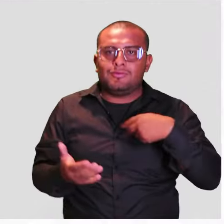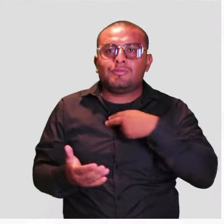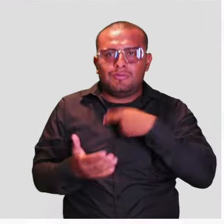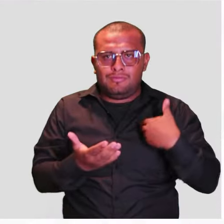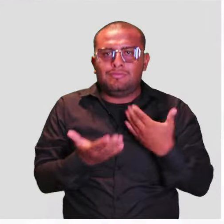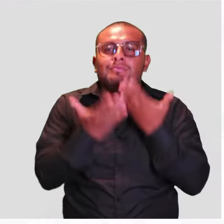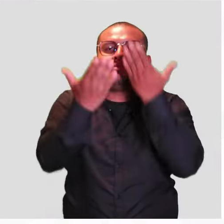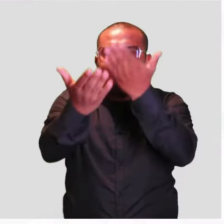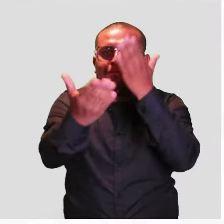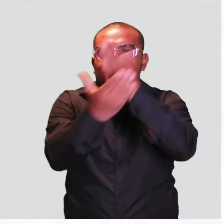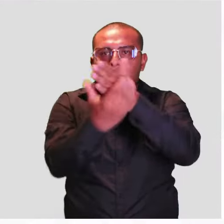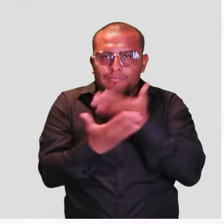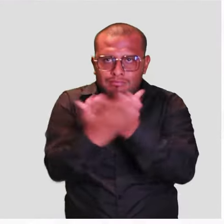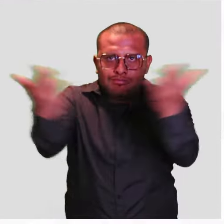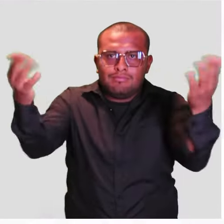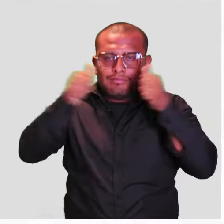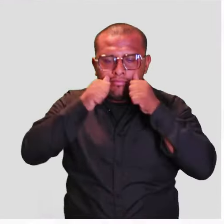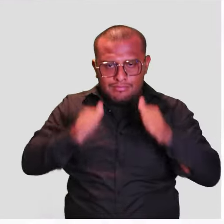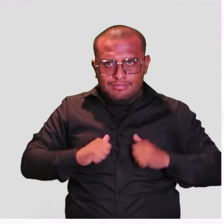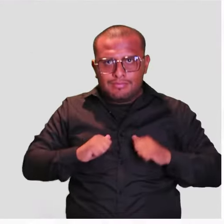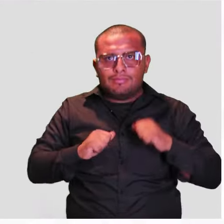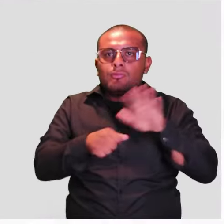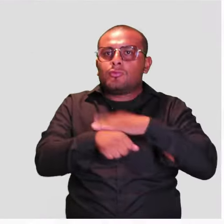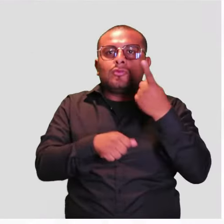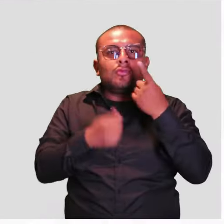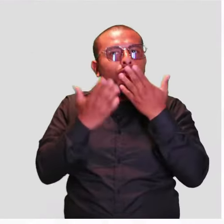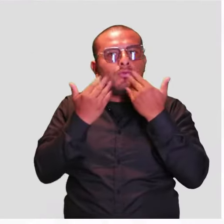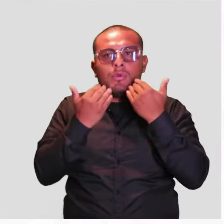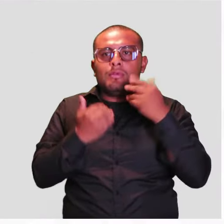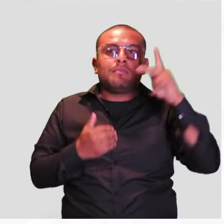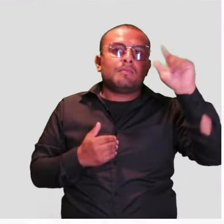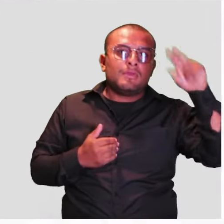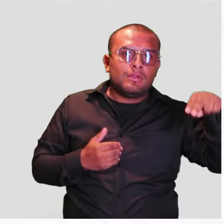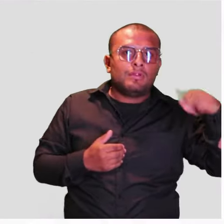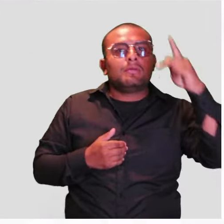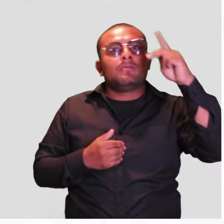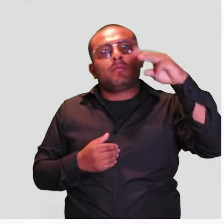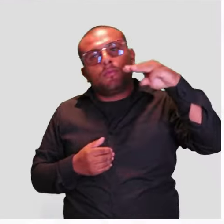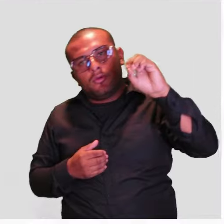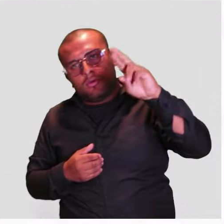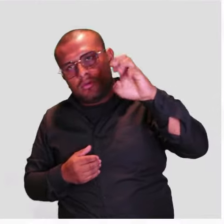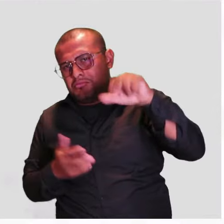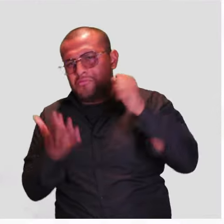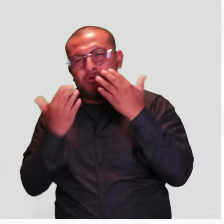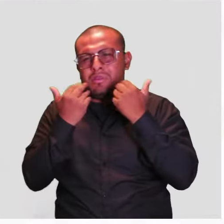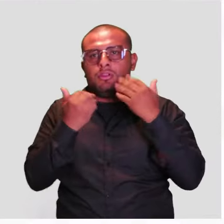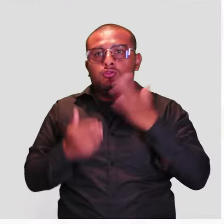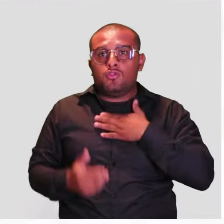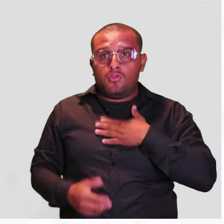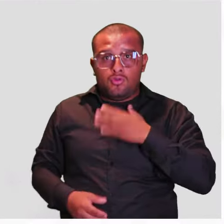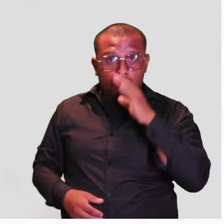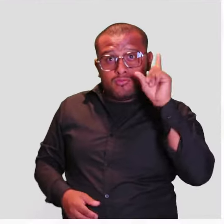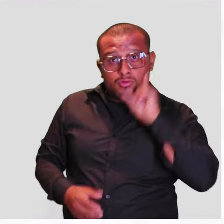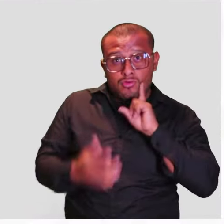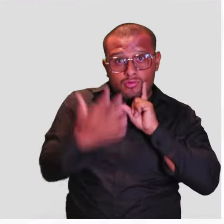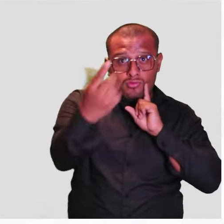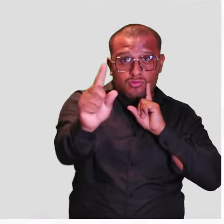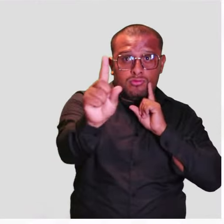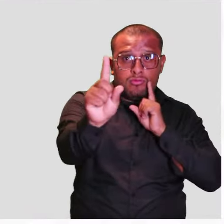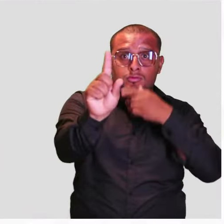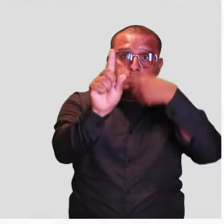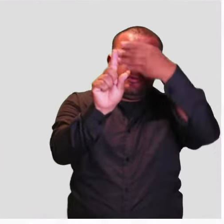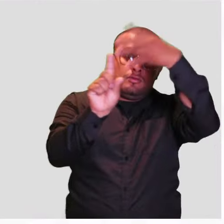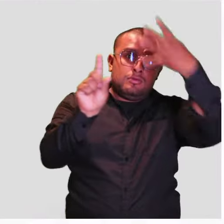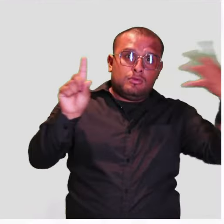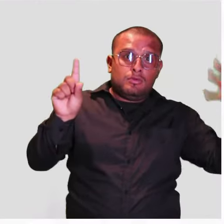tienen voz ni para el PAN ni para Morena. A ti, joven, a ti, mujer, a ti que perteneces a la comunidad LGTB y que